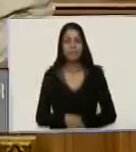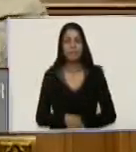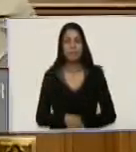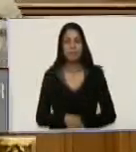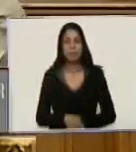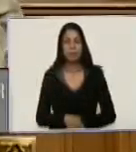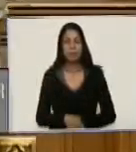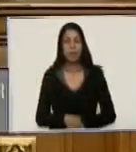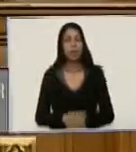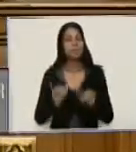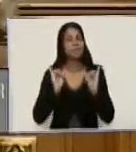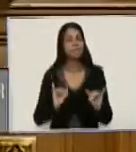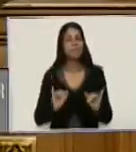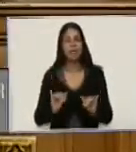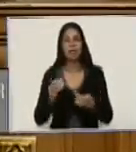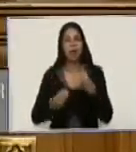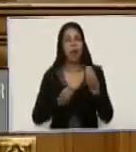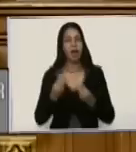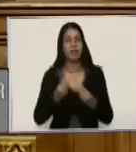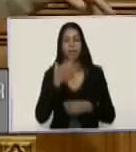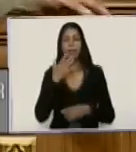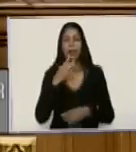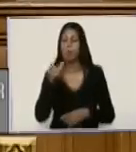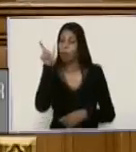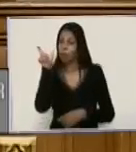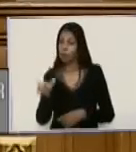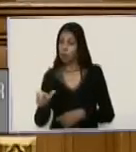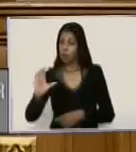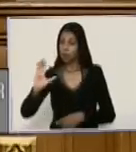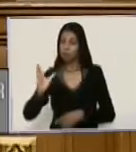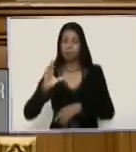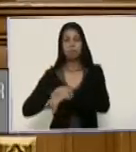Y lo han hecho en varias partes. Te condenan